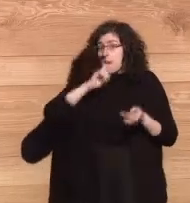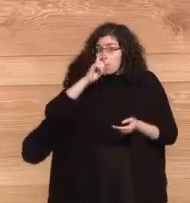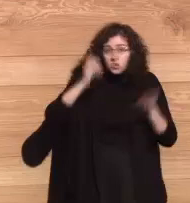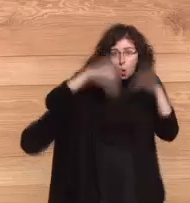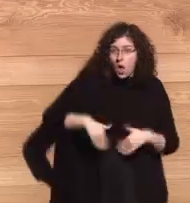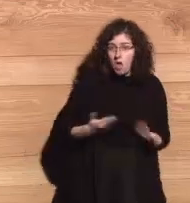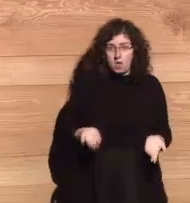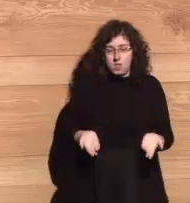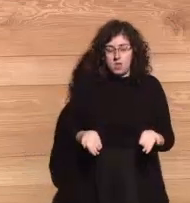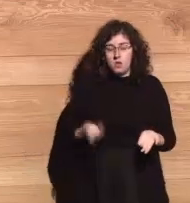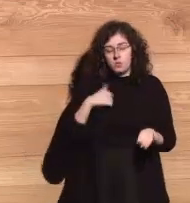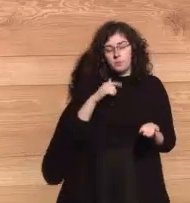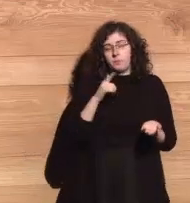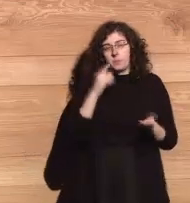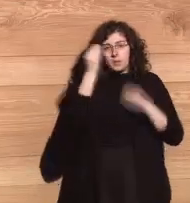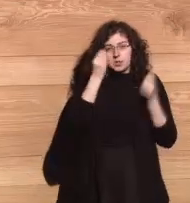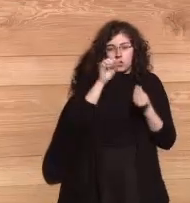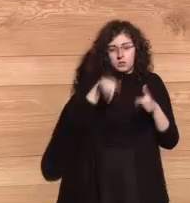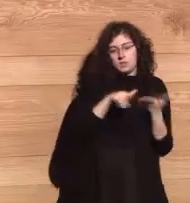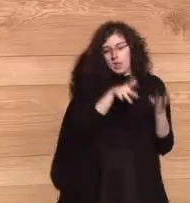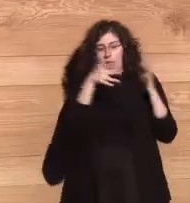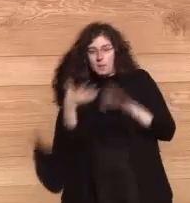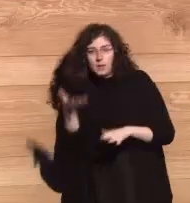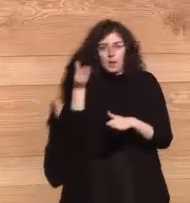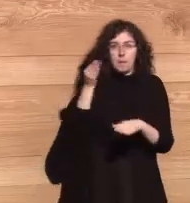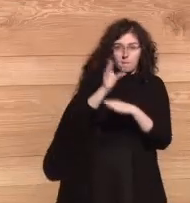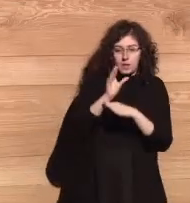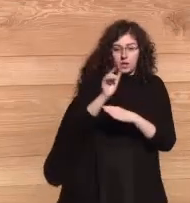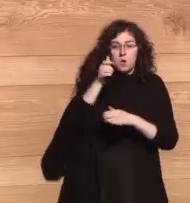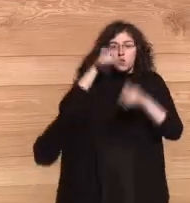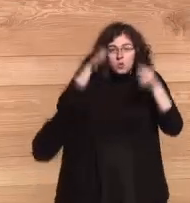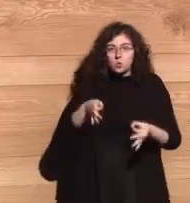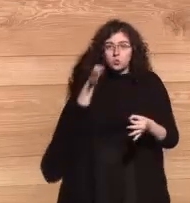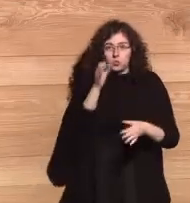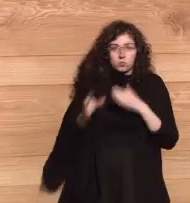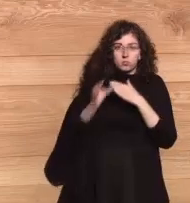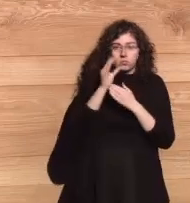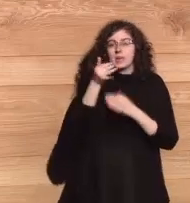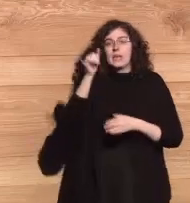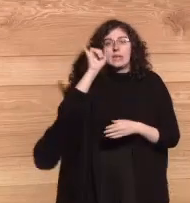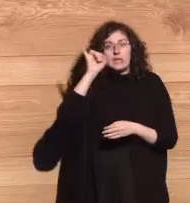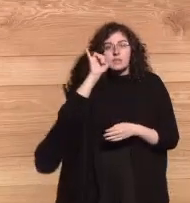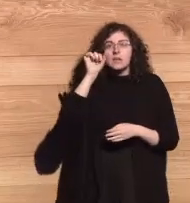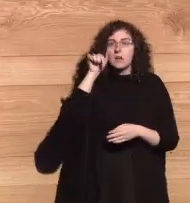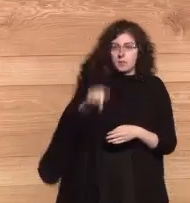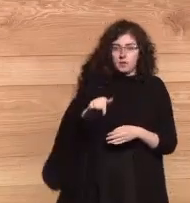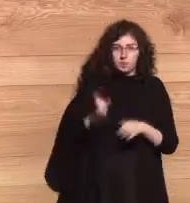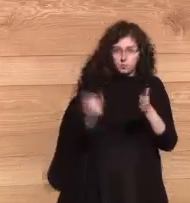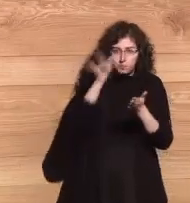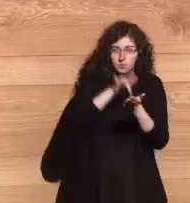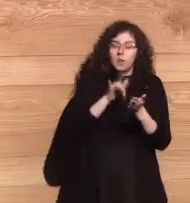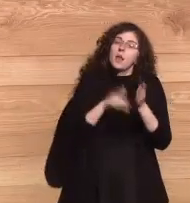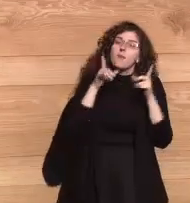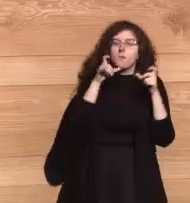en eso, apliqué para una beca que salió en ese momento, que era justamente de Instagram y Getty Images,